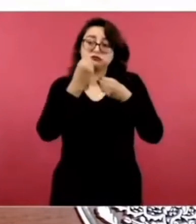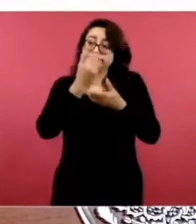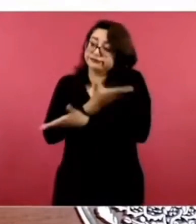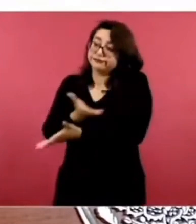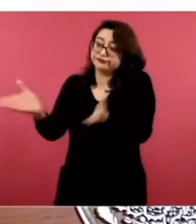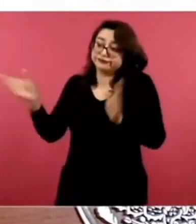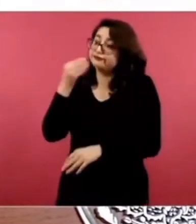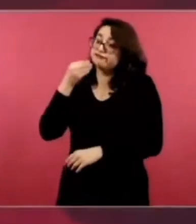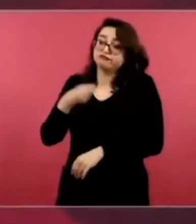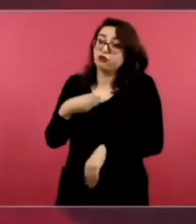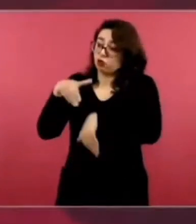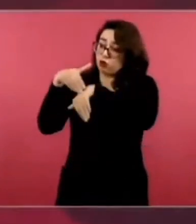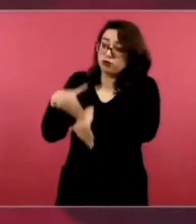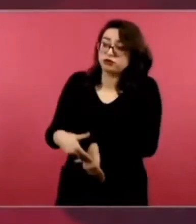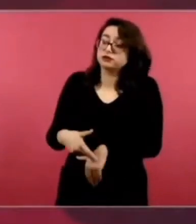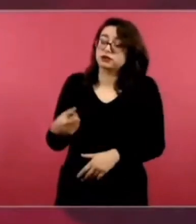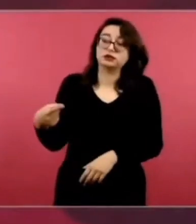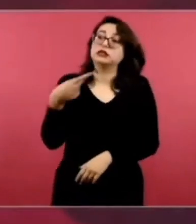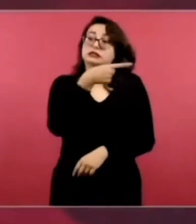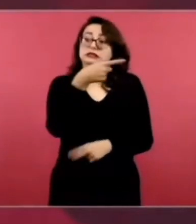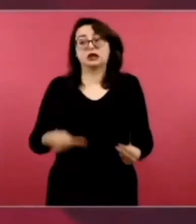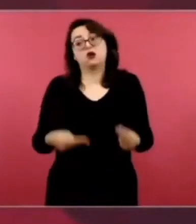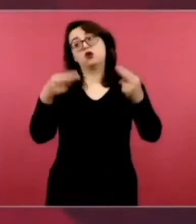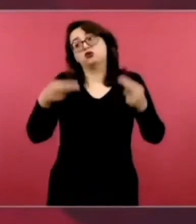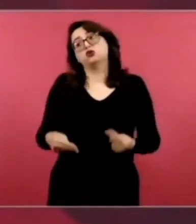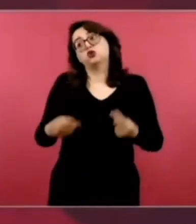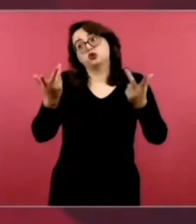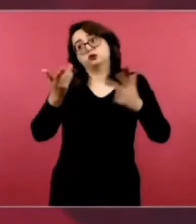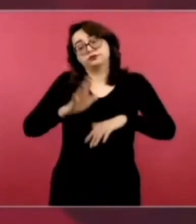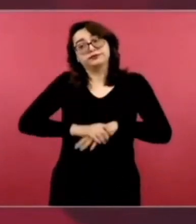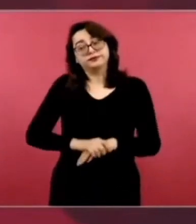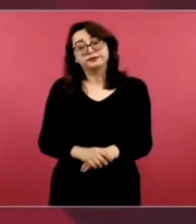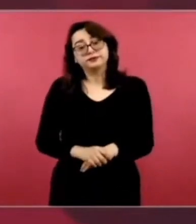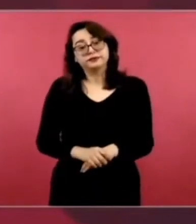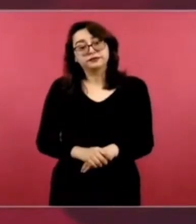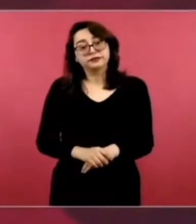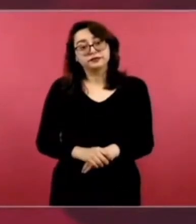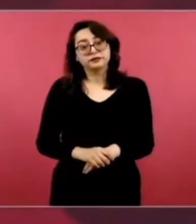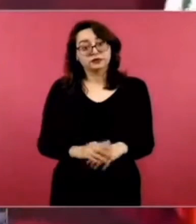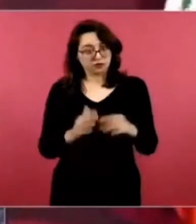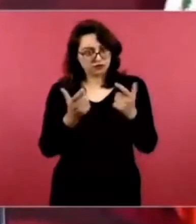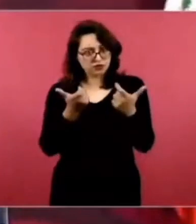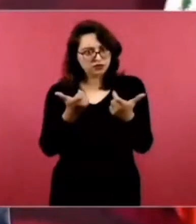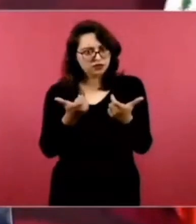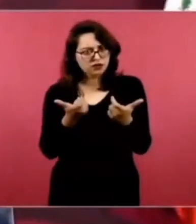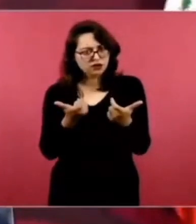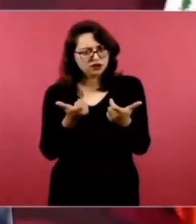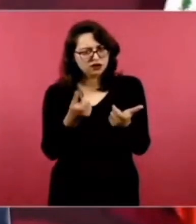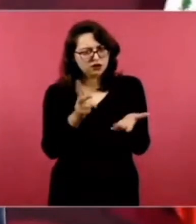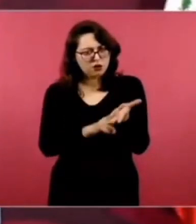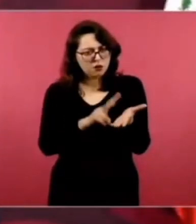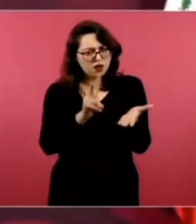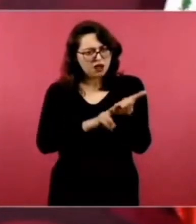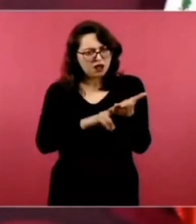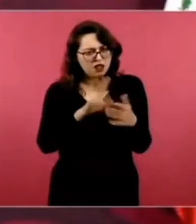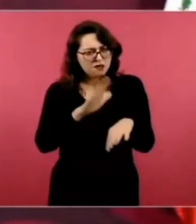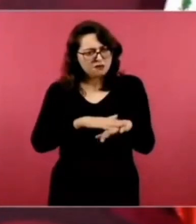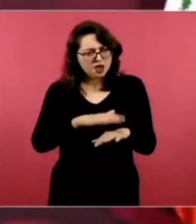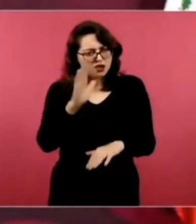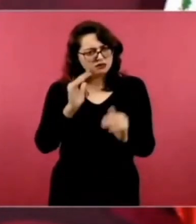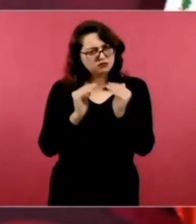Entonces, es más importante, el dinero vale más el dinero que la salud.